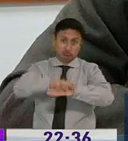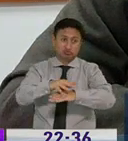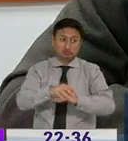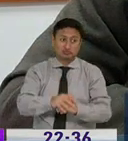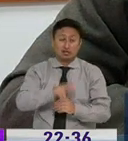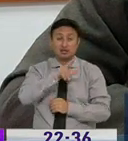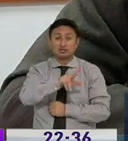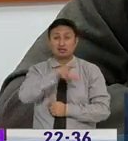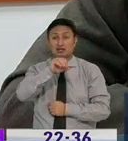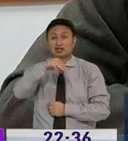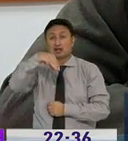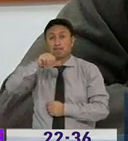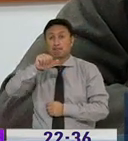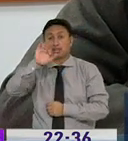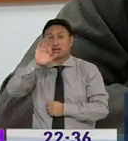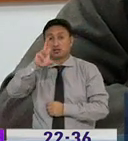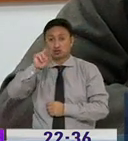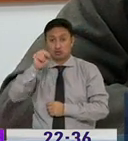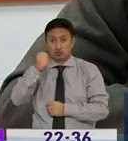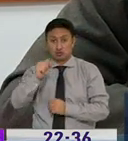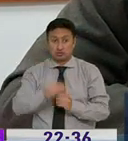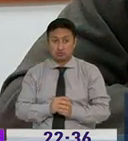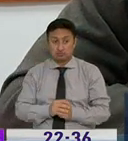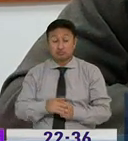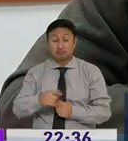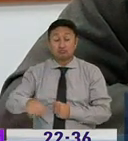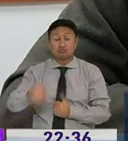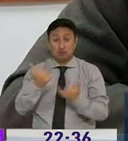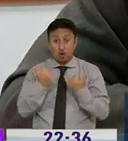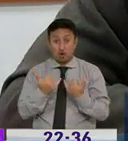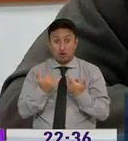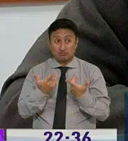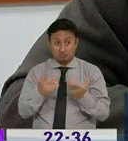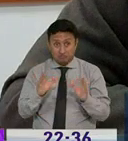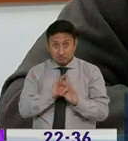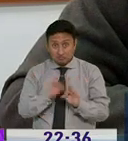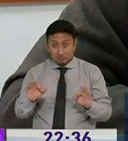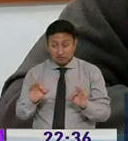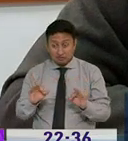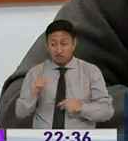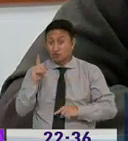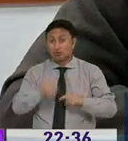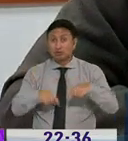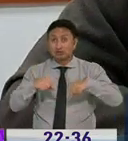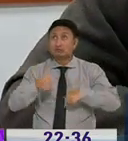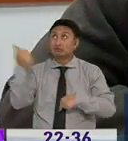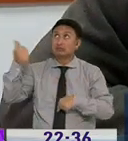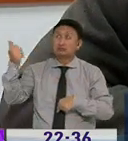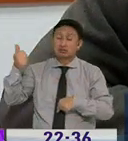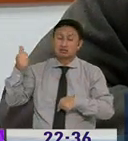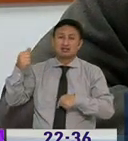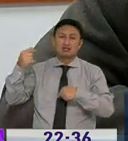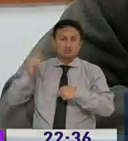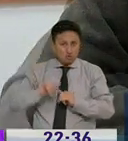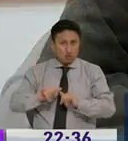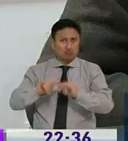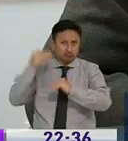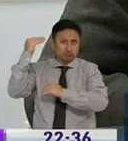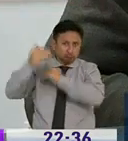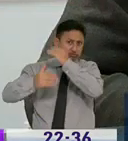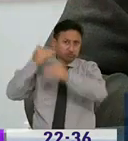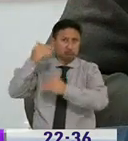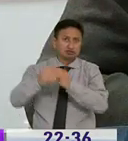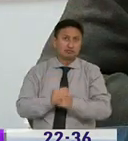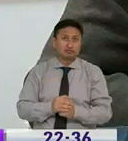30 metros, lo cual ya dificulta la limpieza porque sigue cayendo material desde unos 40 a 50 metros de altura.